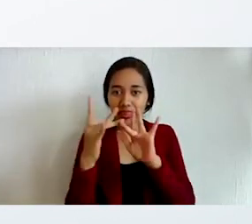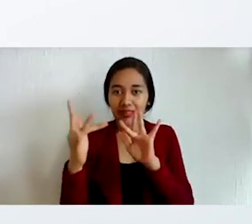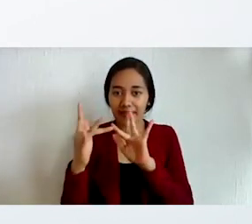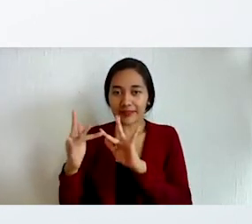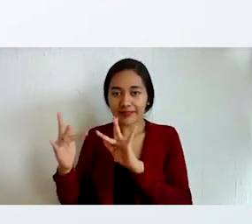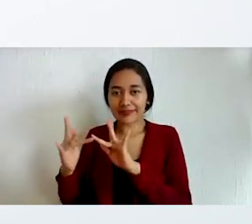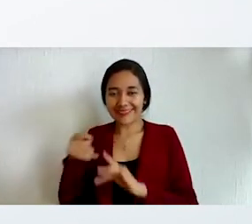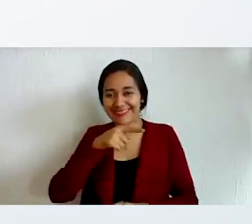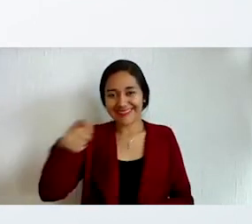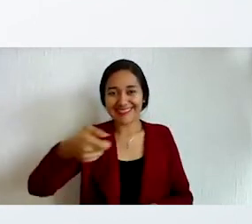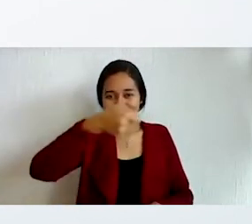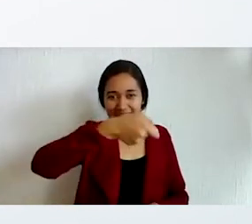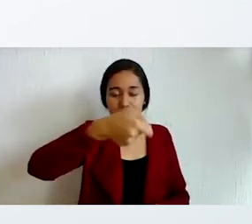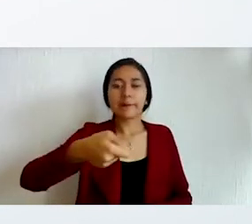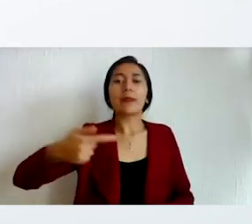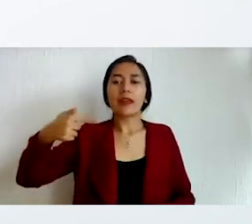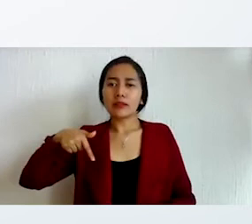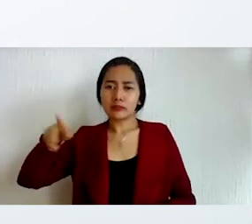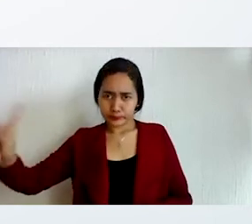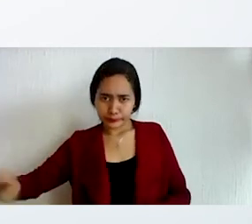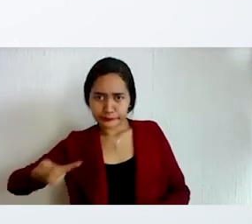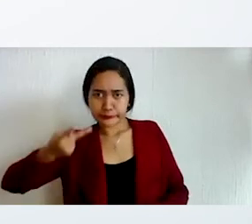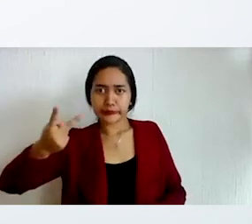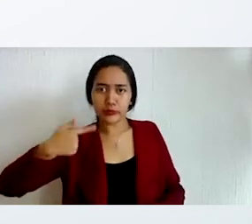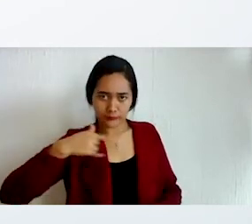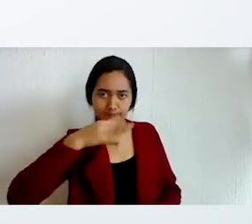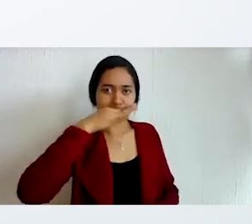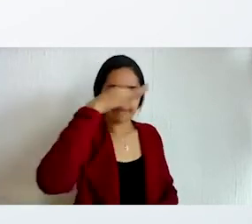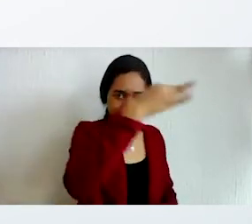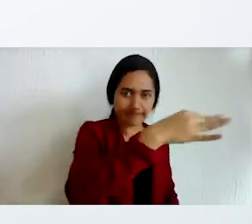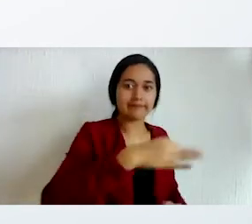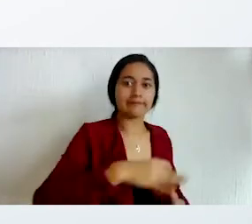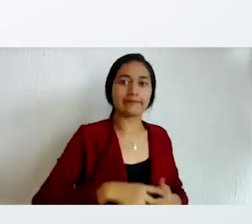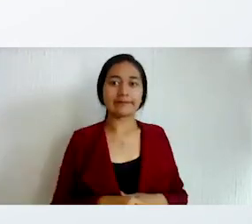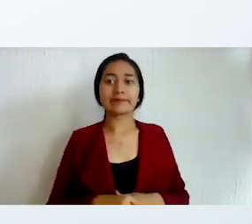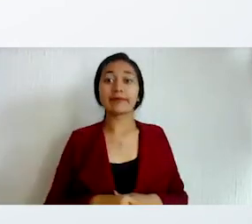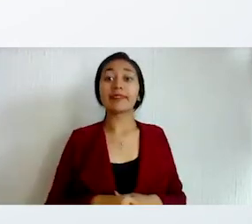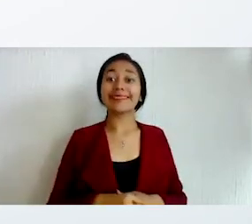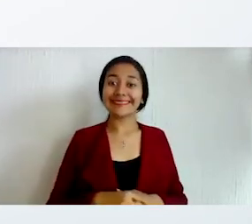a pasar algunas de las preguntas que nos están haciendo llegar. En términos